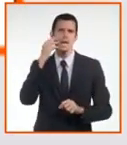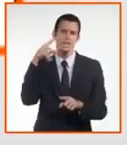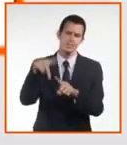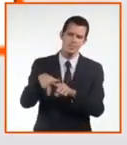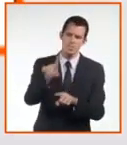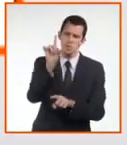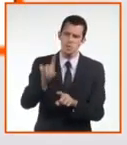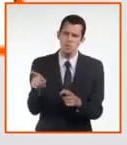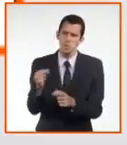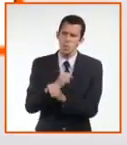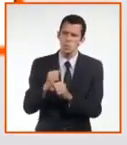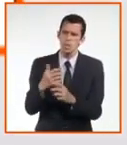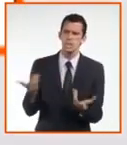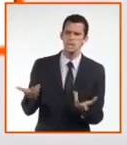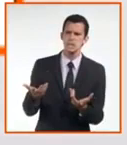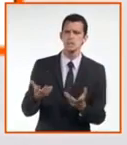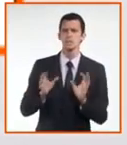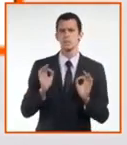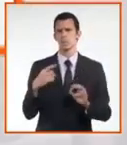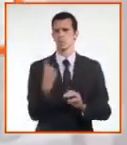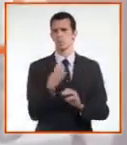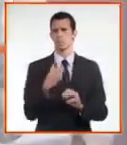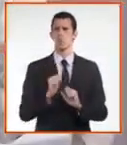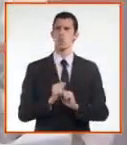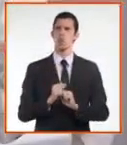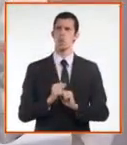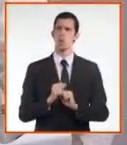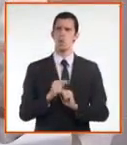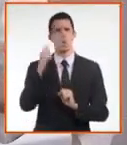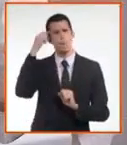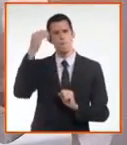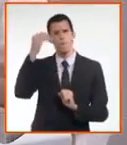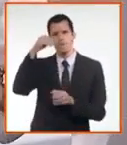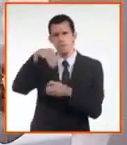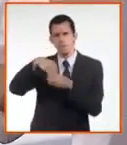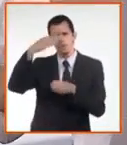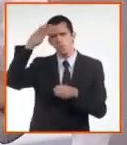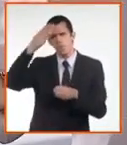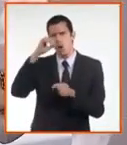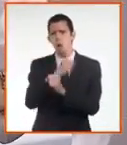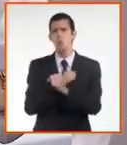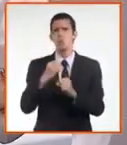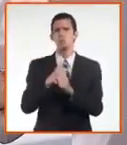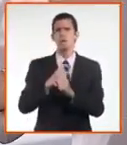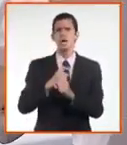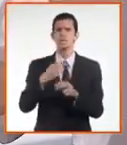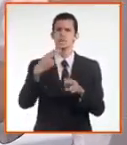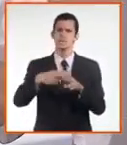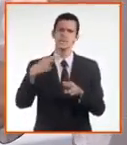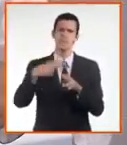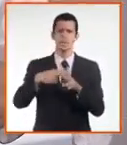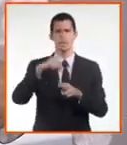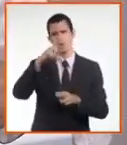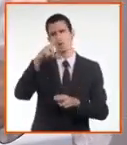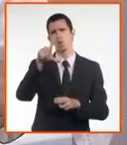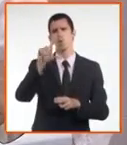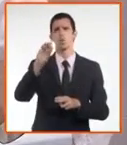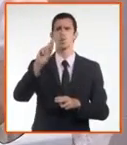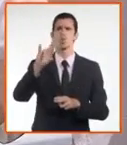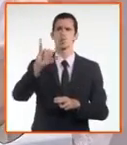sodio el cloruro de sodio lo tenemos aquí es la sal común lo que pasa que no tenemos la calidad farmacéutica en este